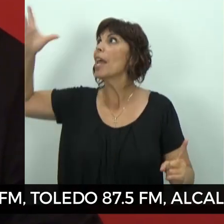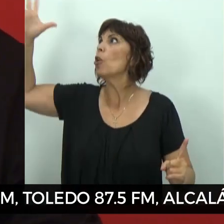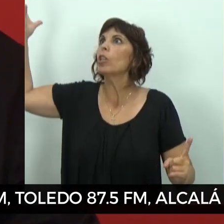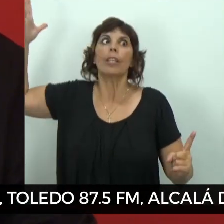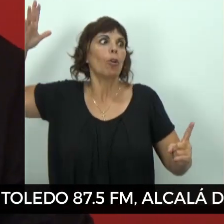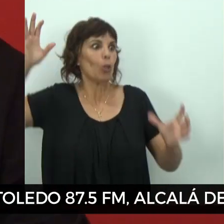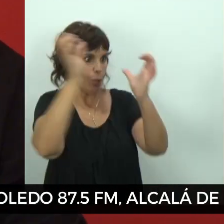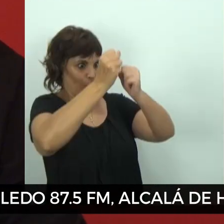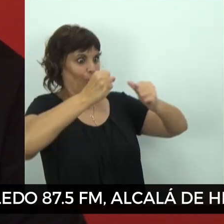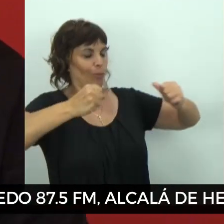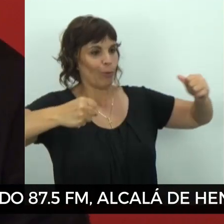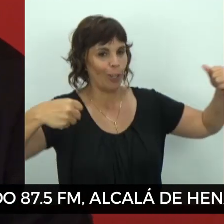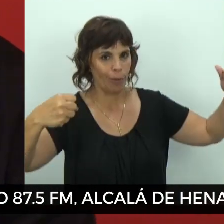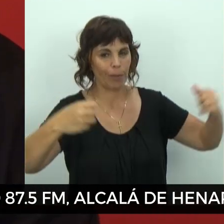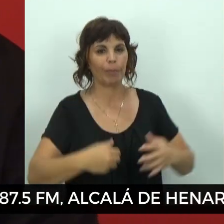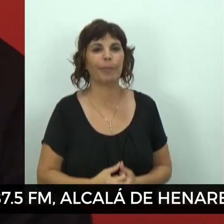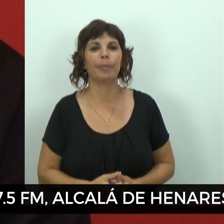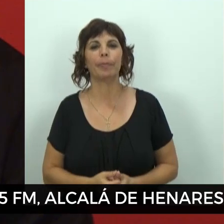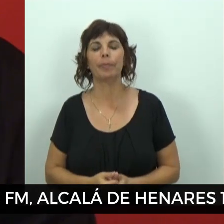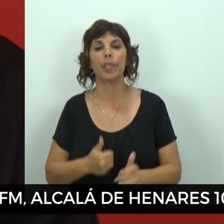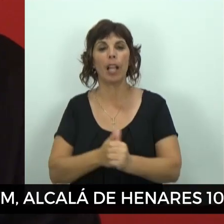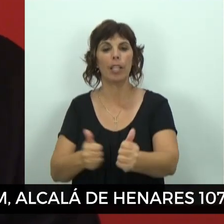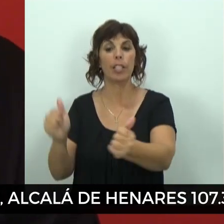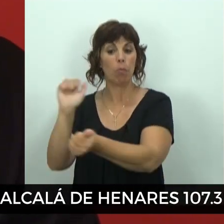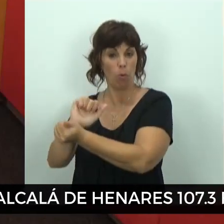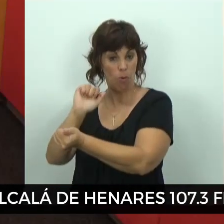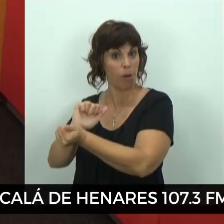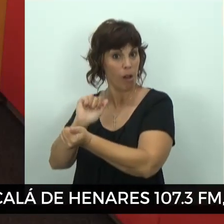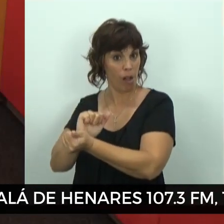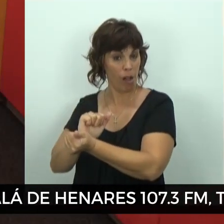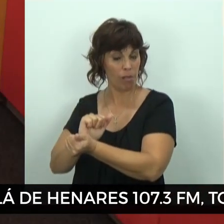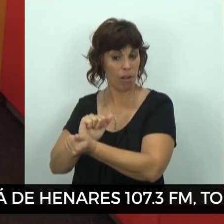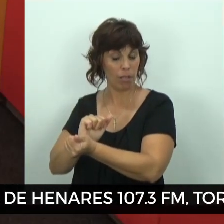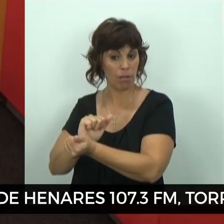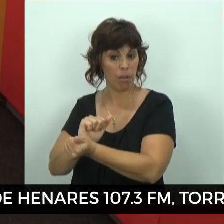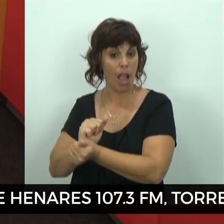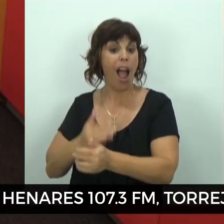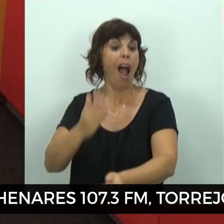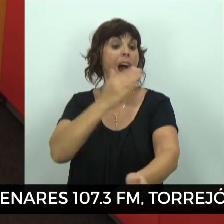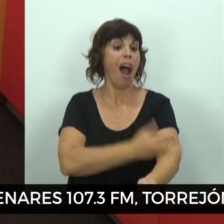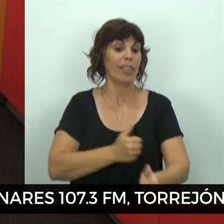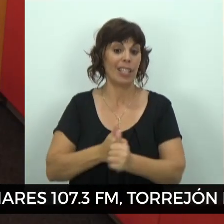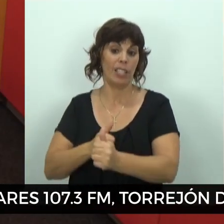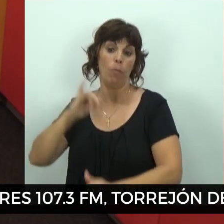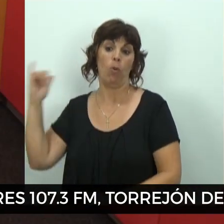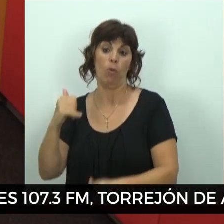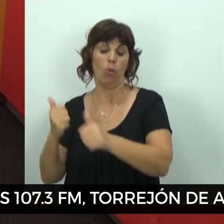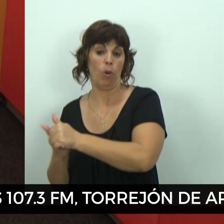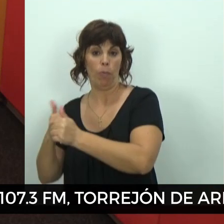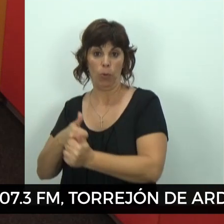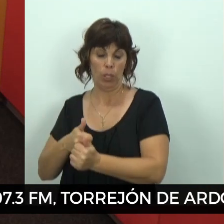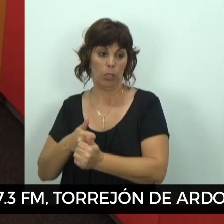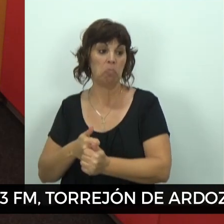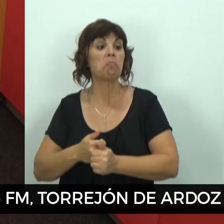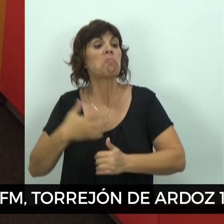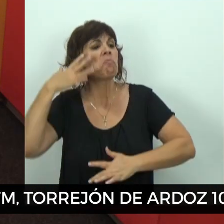Andrés era uno de los discípulos y probablemente aquel que en Lucas 11:1 dijo: Señor, enséñanos a orar.